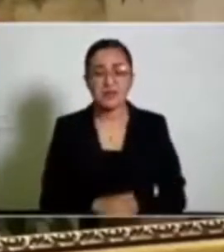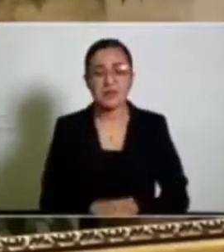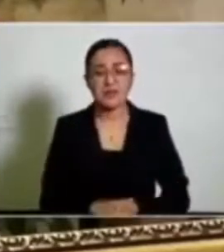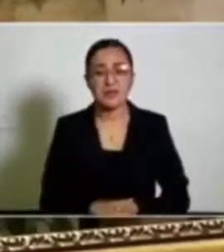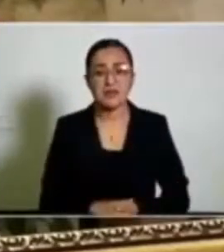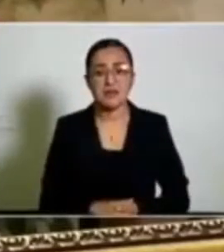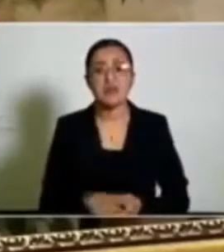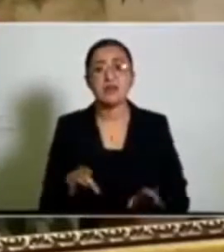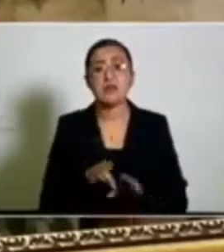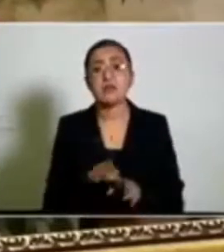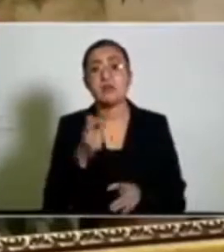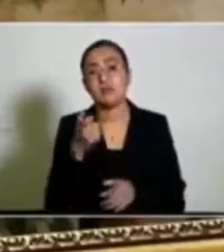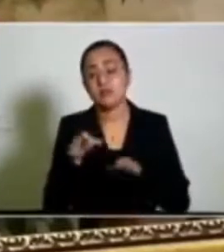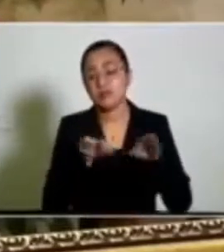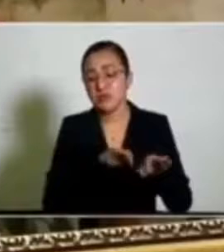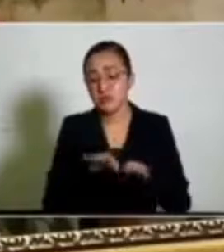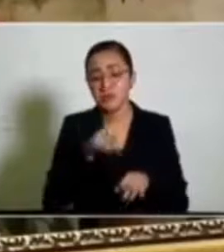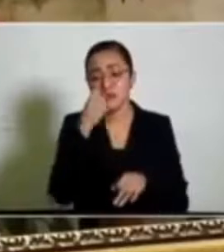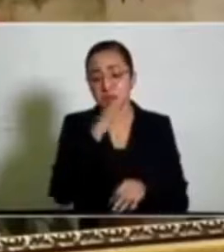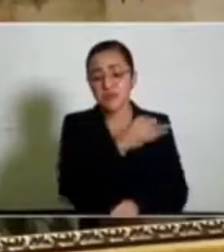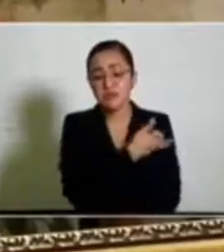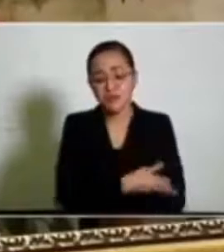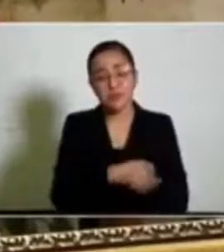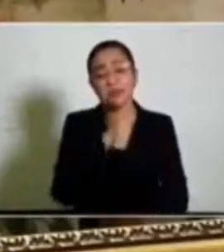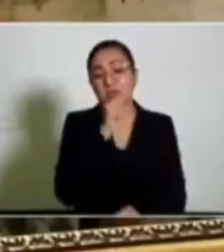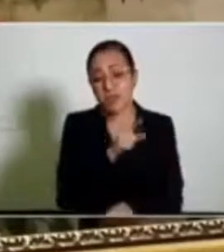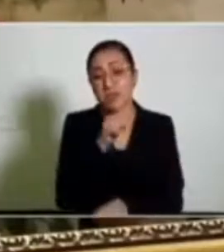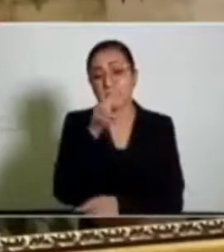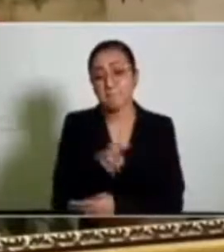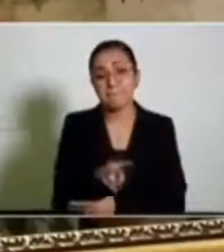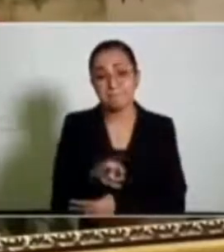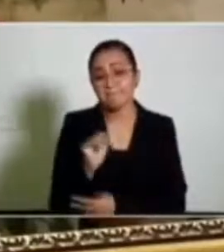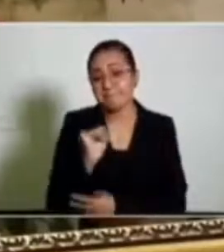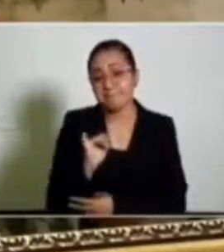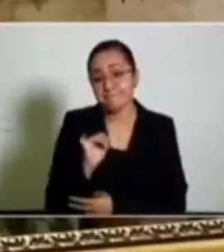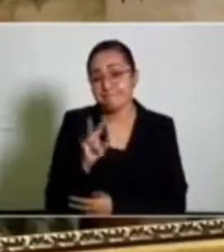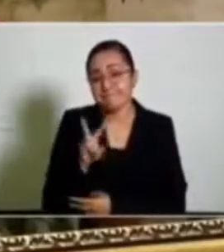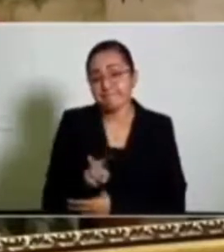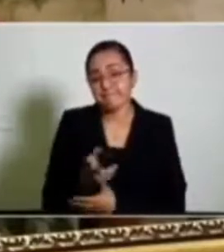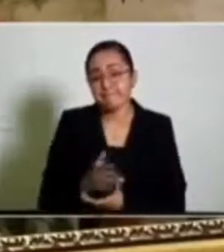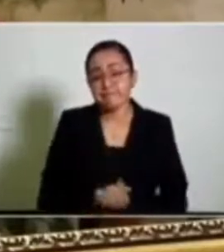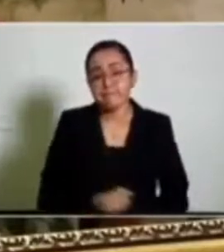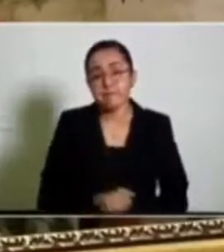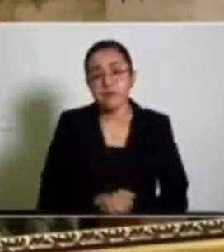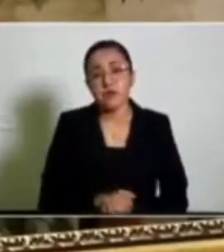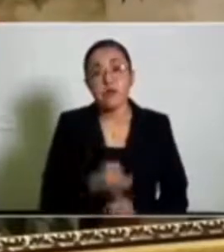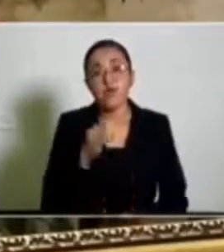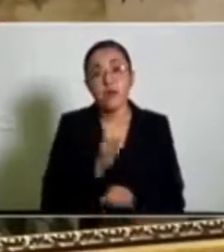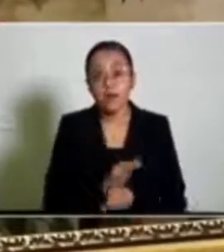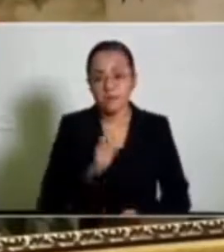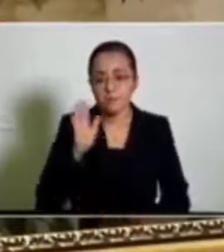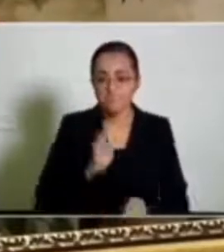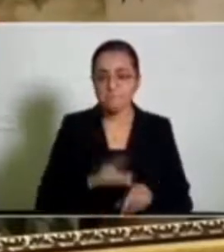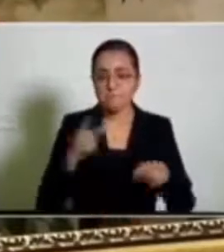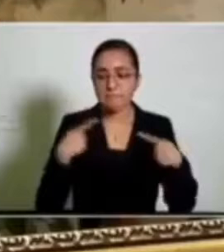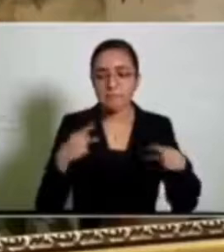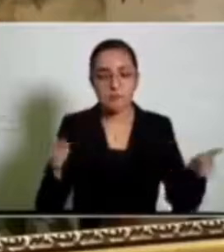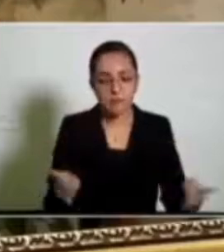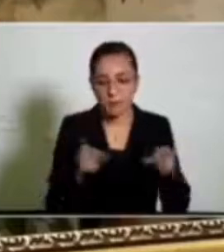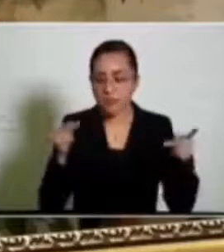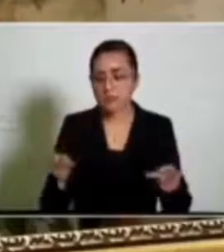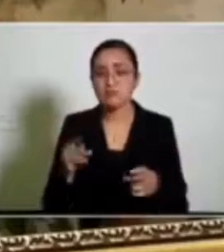el ingreso para poder sostener a la familia también es cierta. Hoy hay más comercio ambulante porque hay más